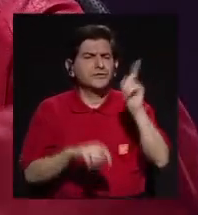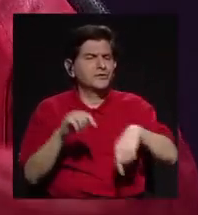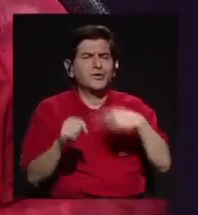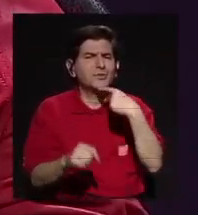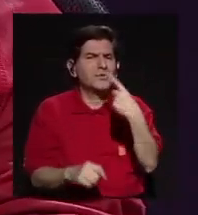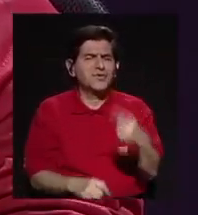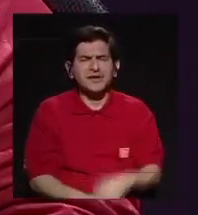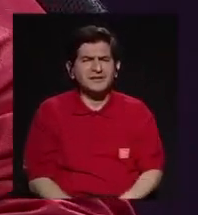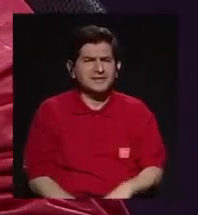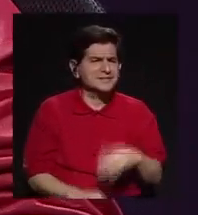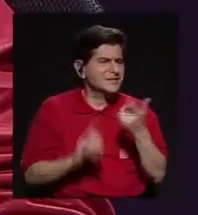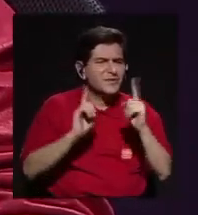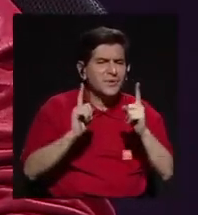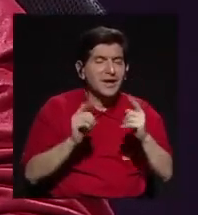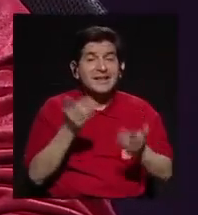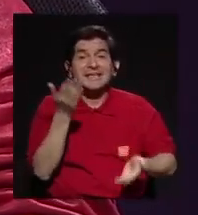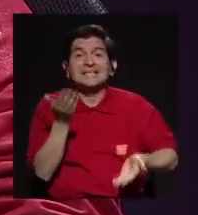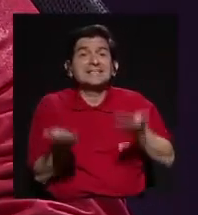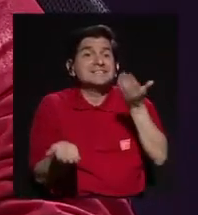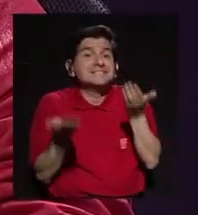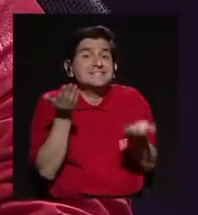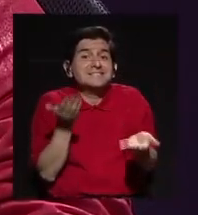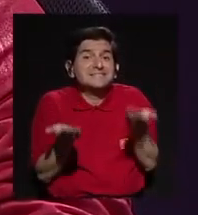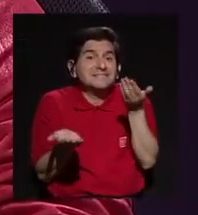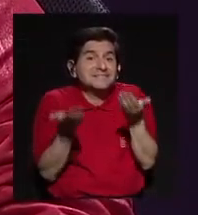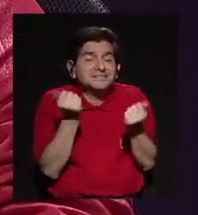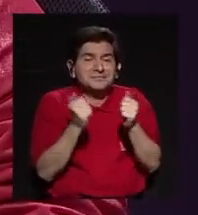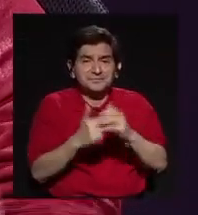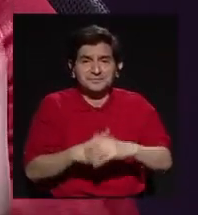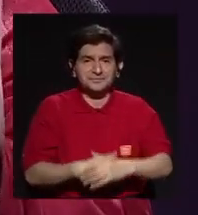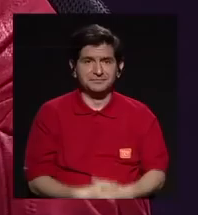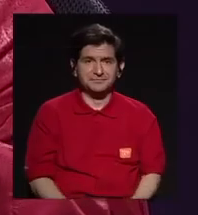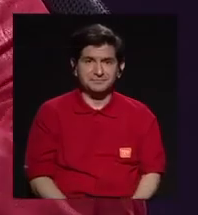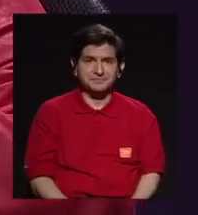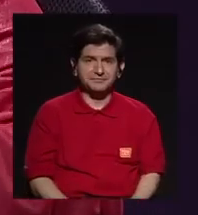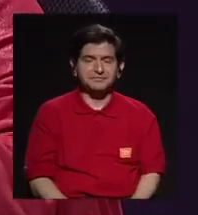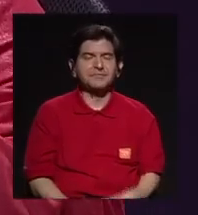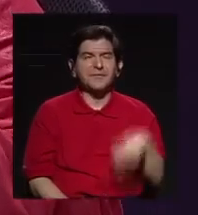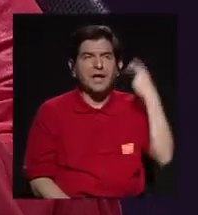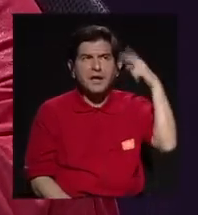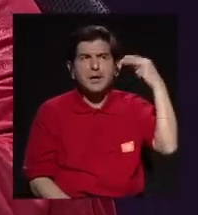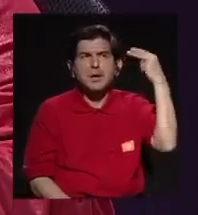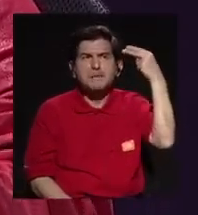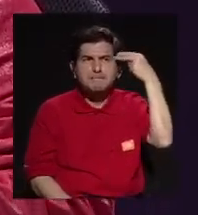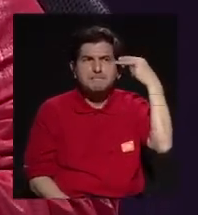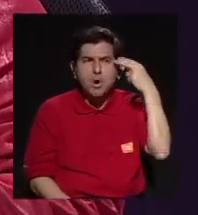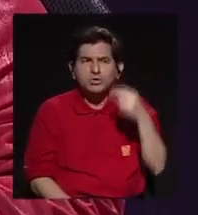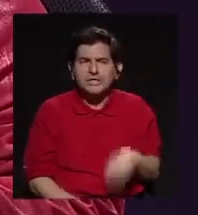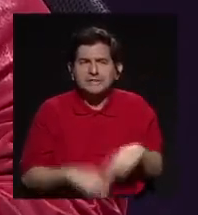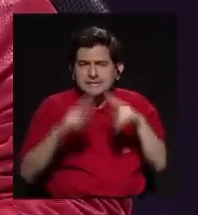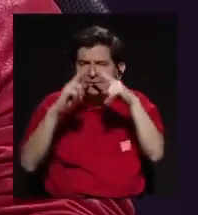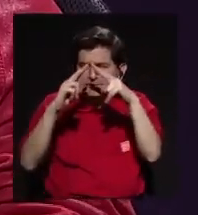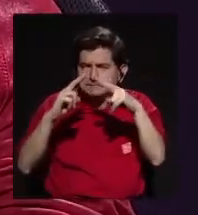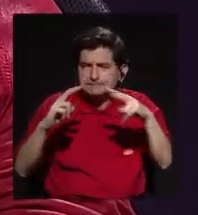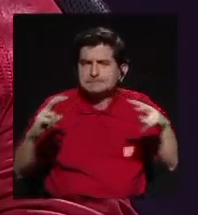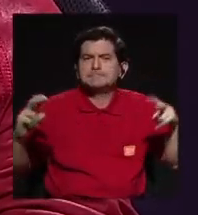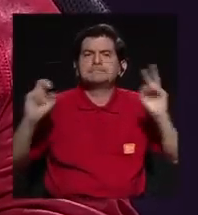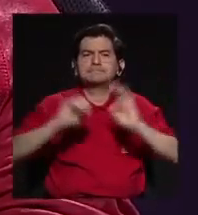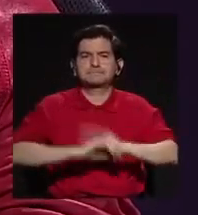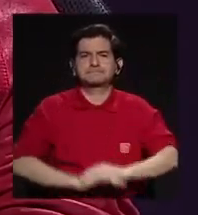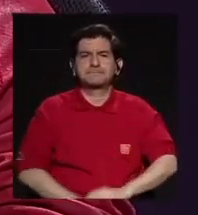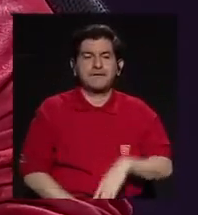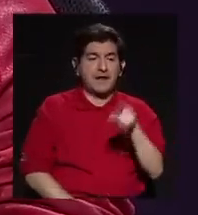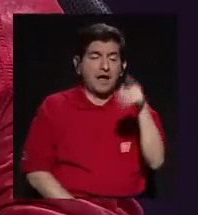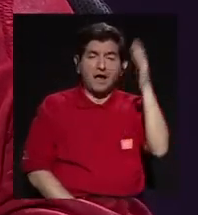decir que unas y otras. Tal vez, hay una hipótesis que podríamos barajar, y es que con